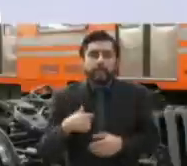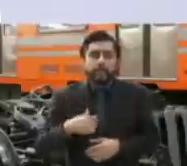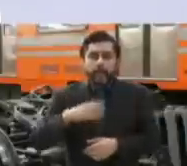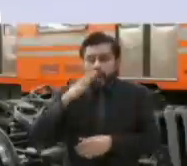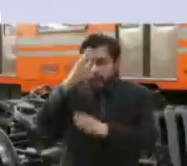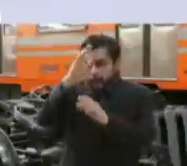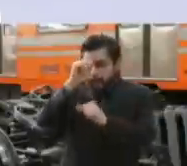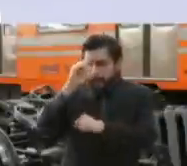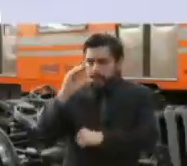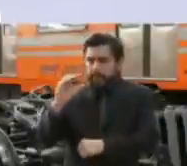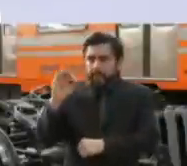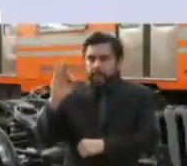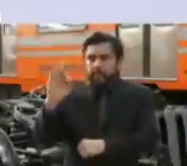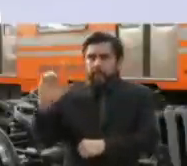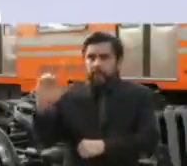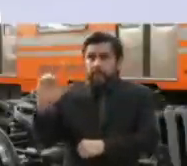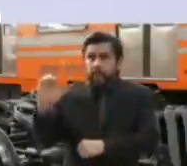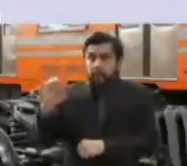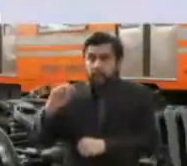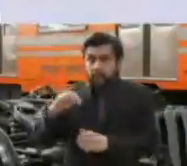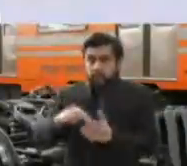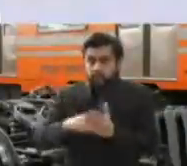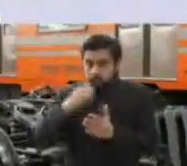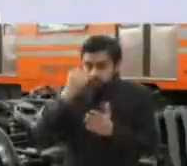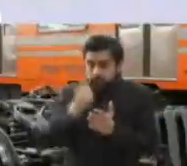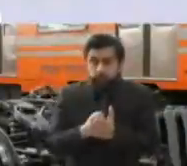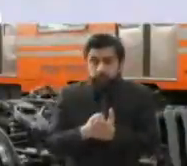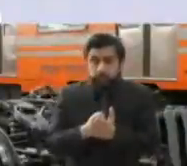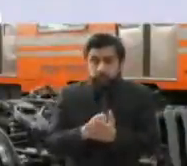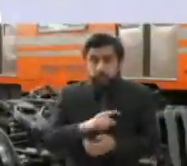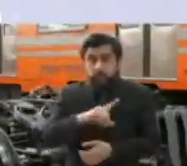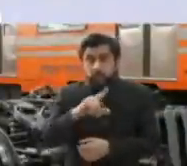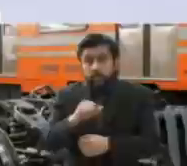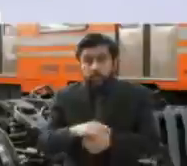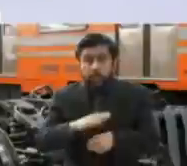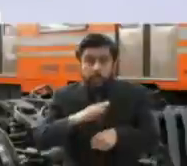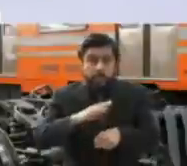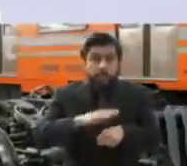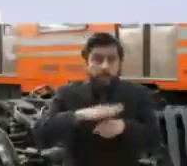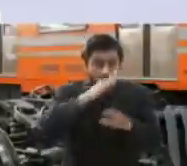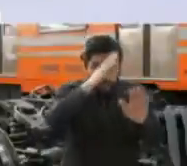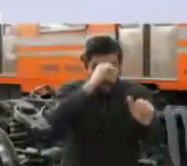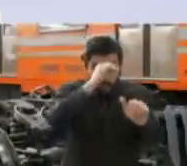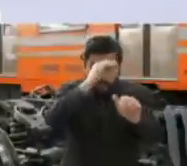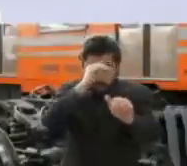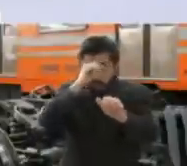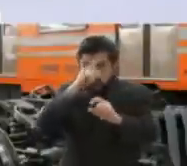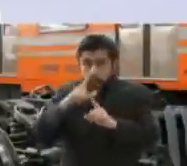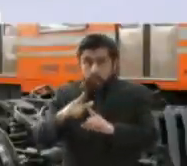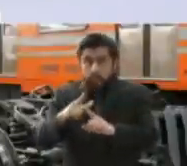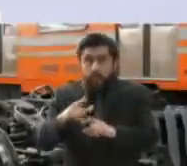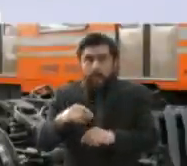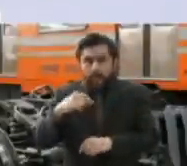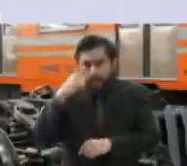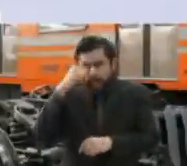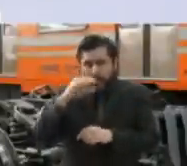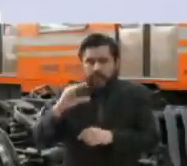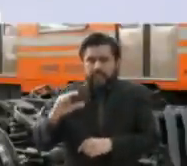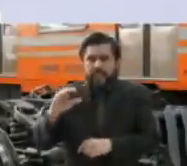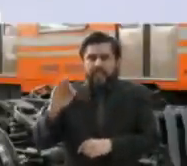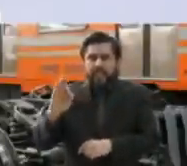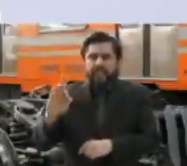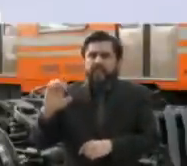Federal de Electricidad. Un convenio maestro y después una serie de convenios específicos, de tal manera que CFE va a